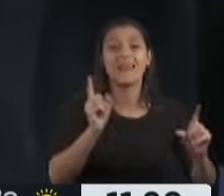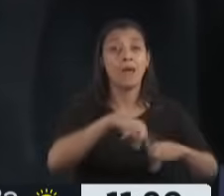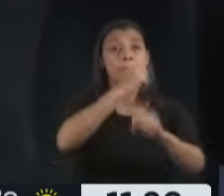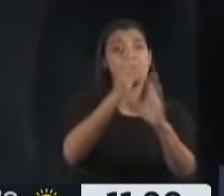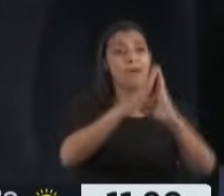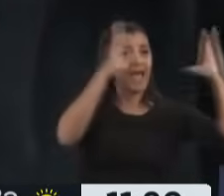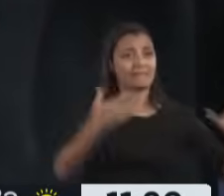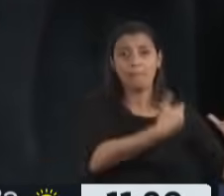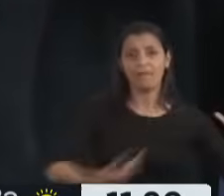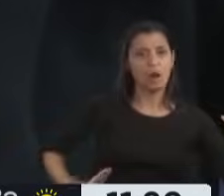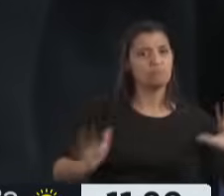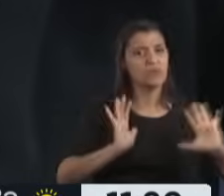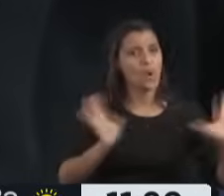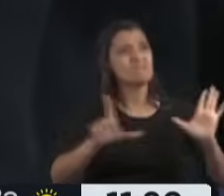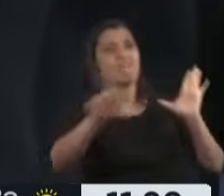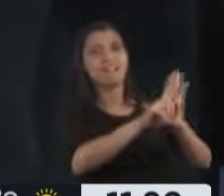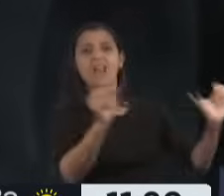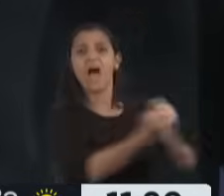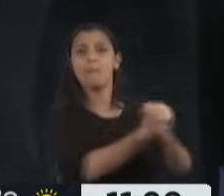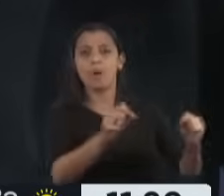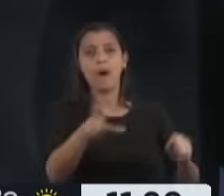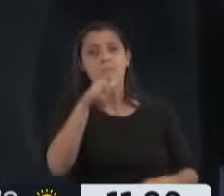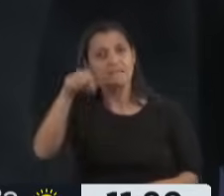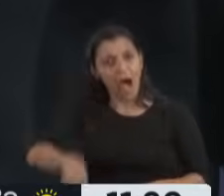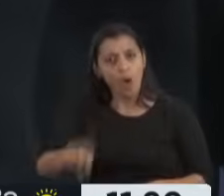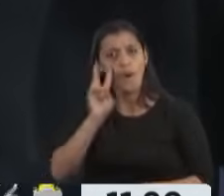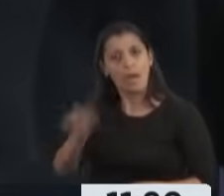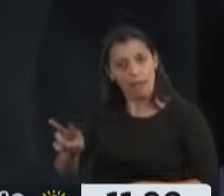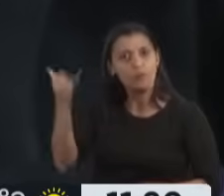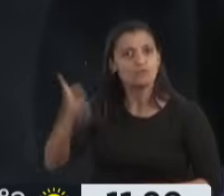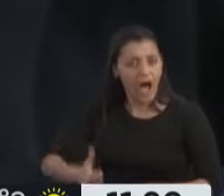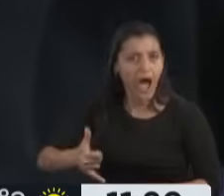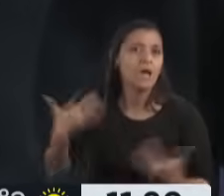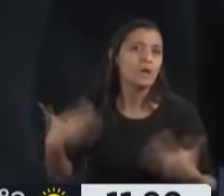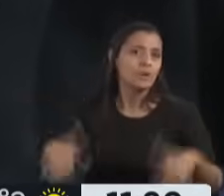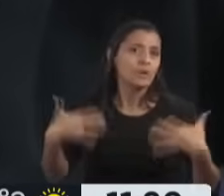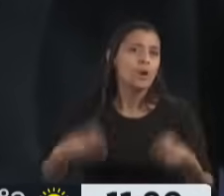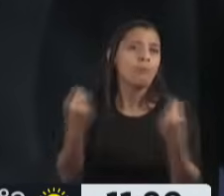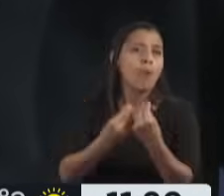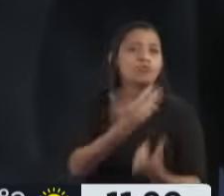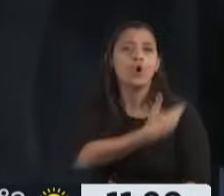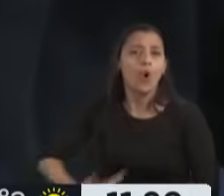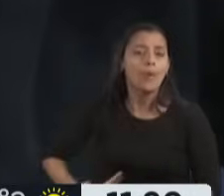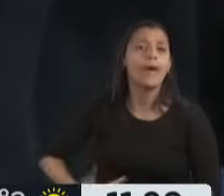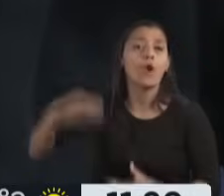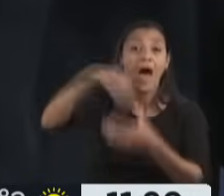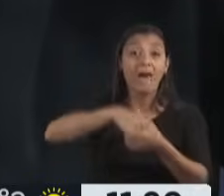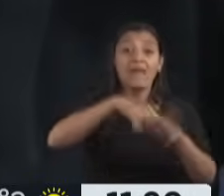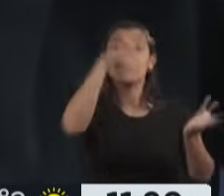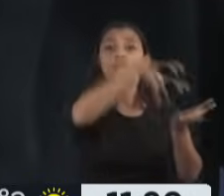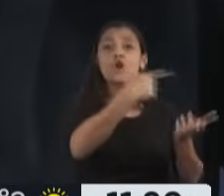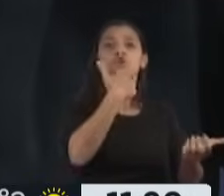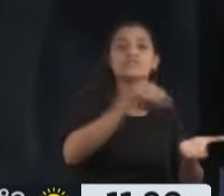del gobierno. ¿Eso no entra un poco en contradicción con las reiteradas marchas atrás que hay en el debate en el Senado y